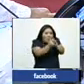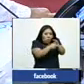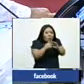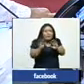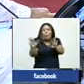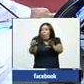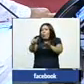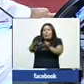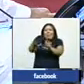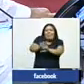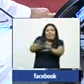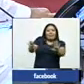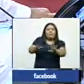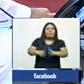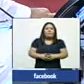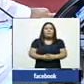lugar.